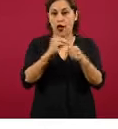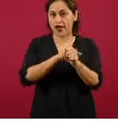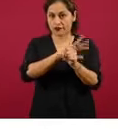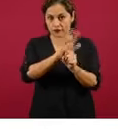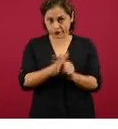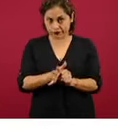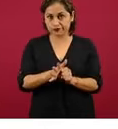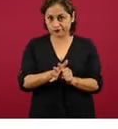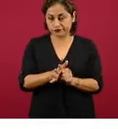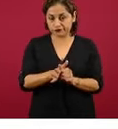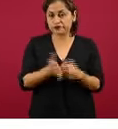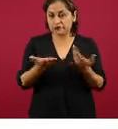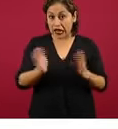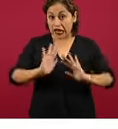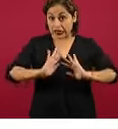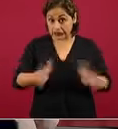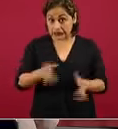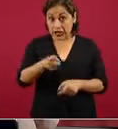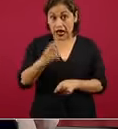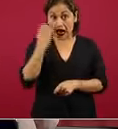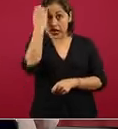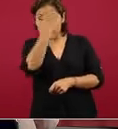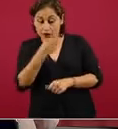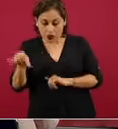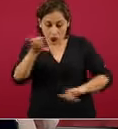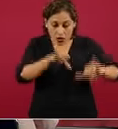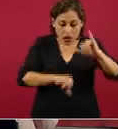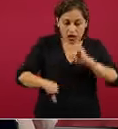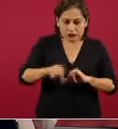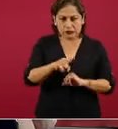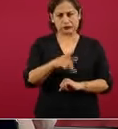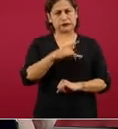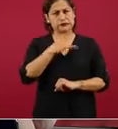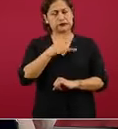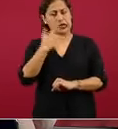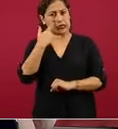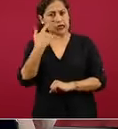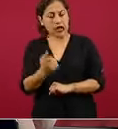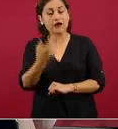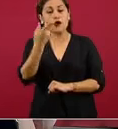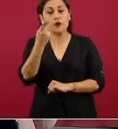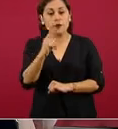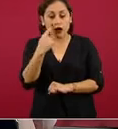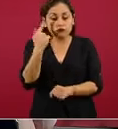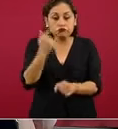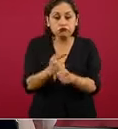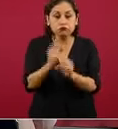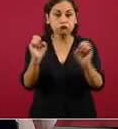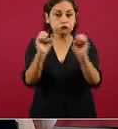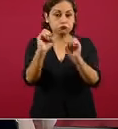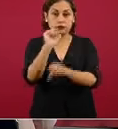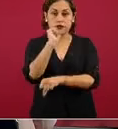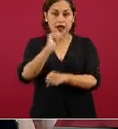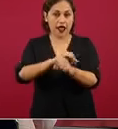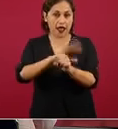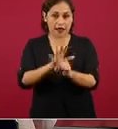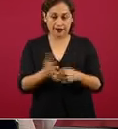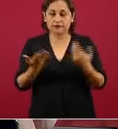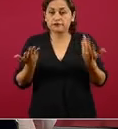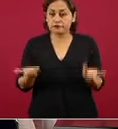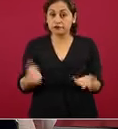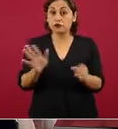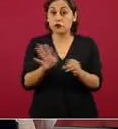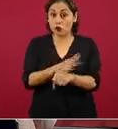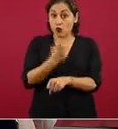se les hizo una prueba, tenían un cuadro sintomático, pero no se identificó el virus SARS-CoV-2, por lo que es posible que el